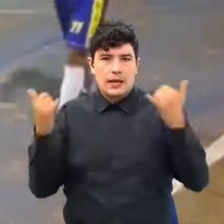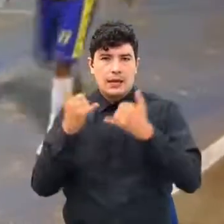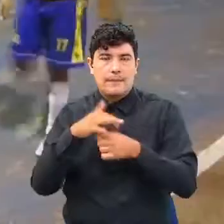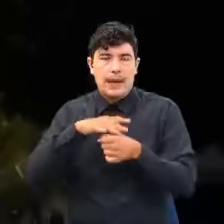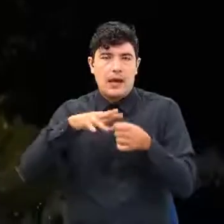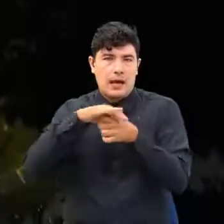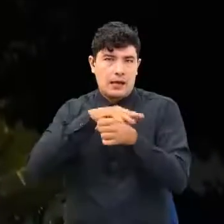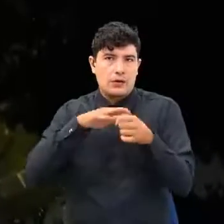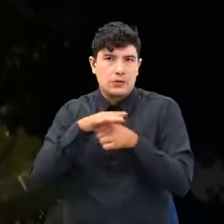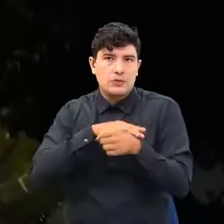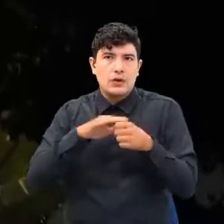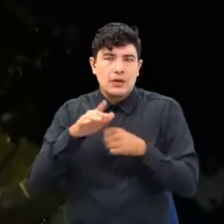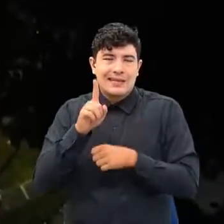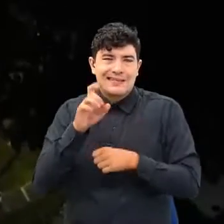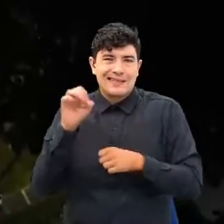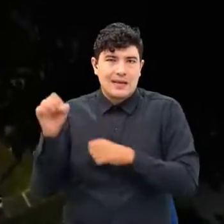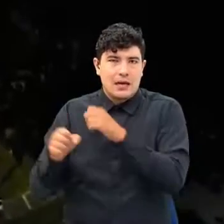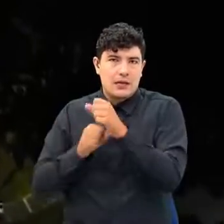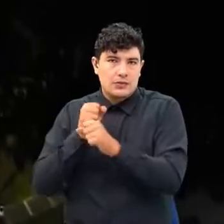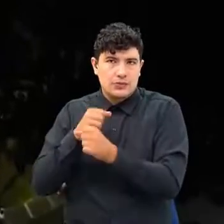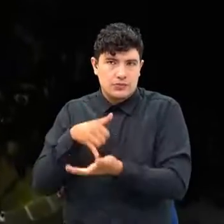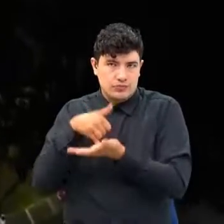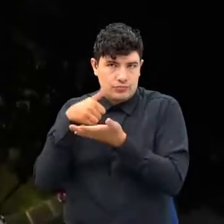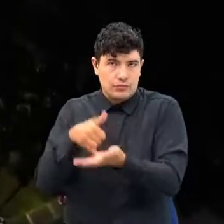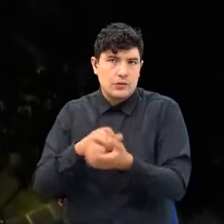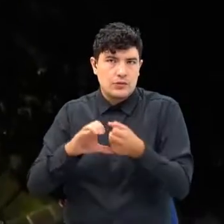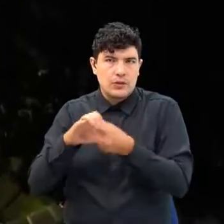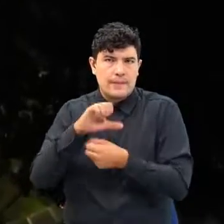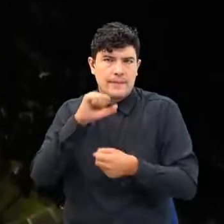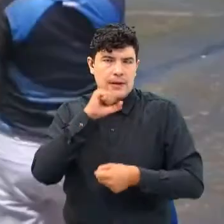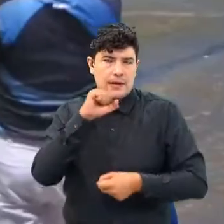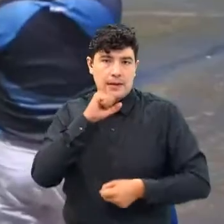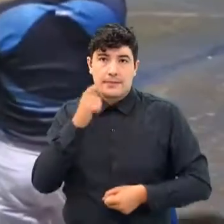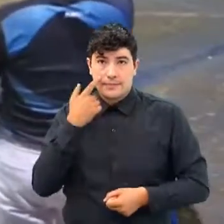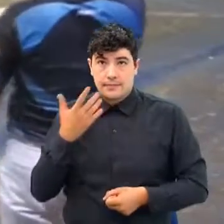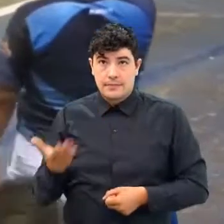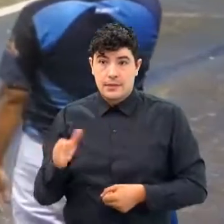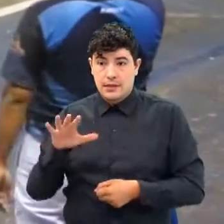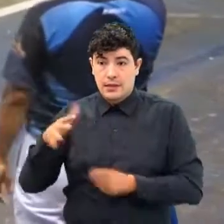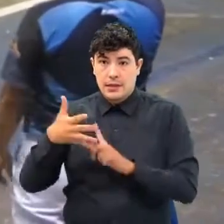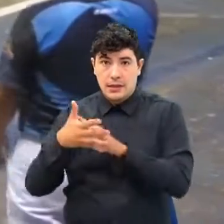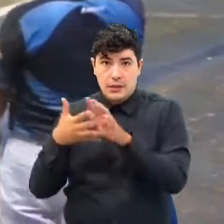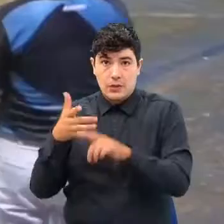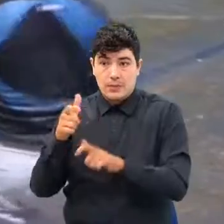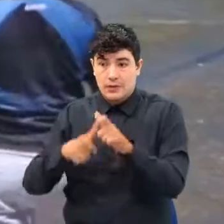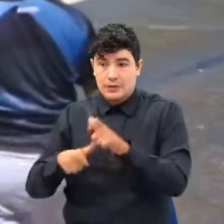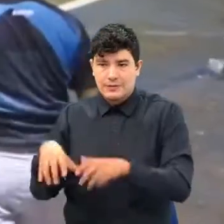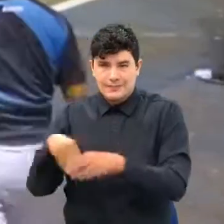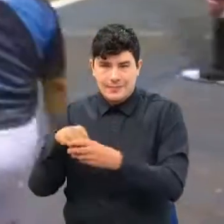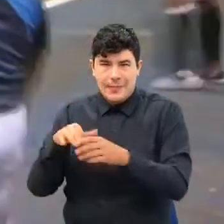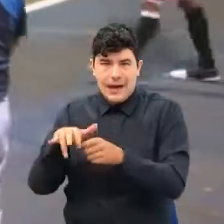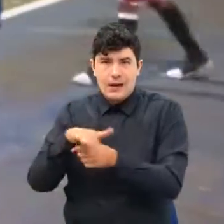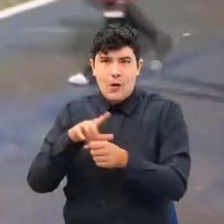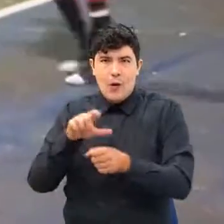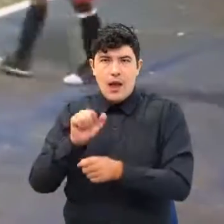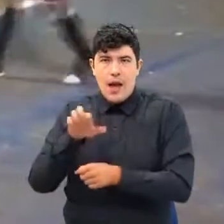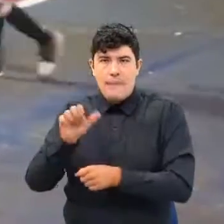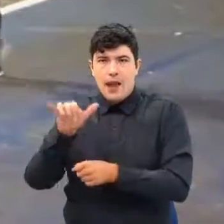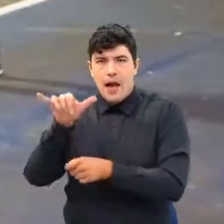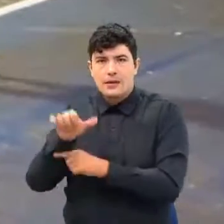Bermeja 100 años, edición especial del centenario de la Bella Hija del Sol, que dejó al quinteto del barrio Las Playas como campeón tras